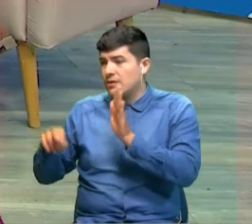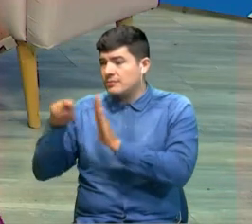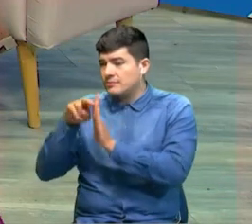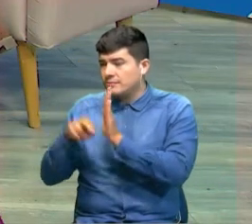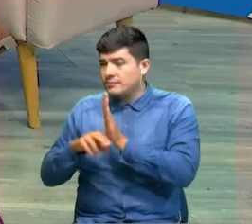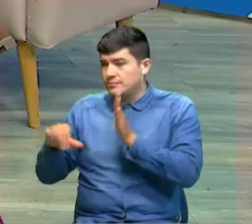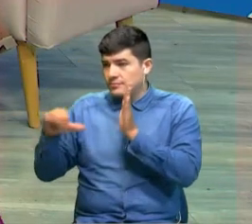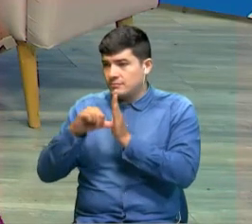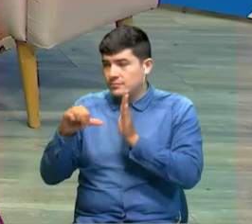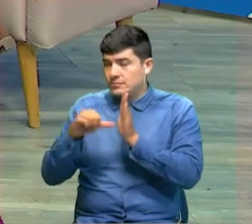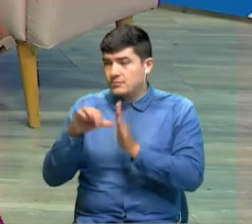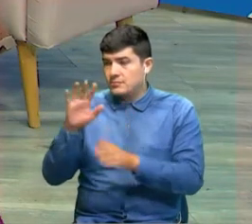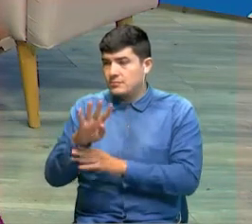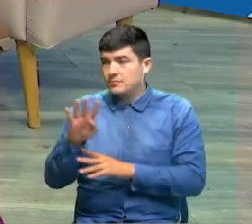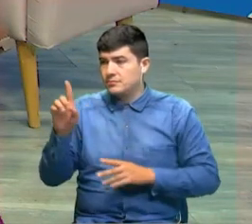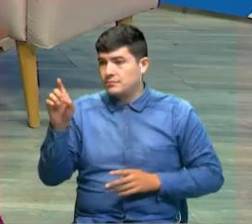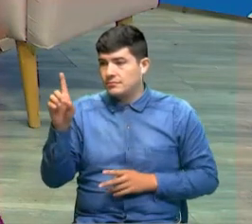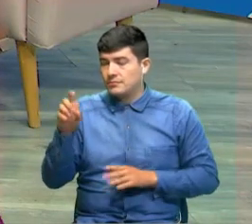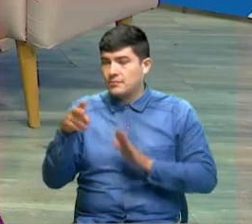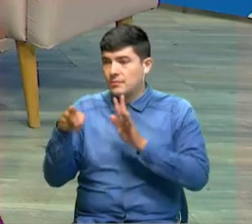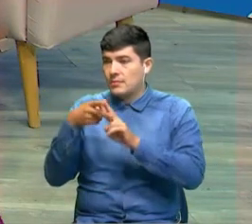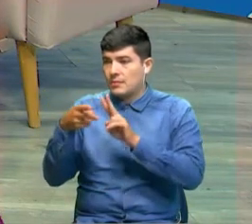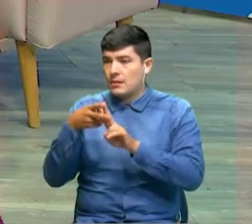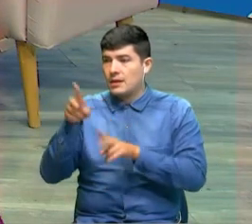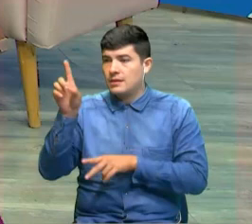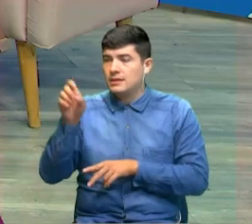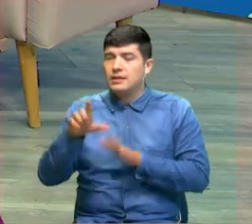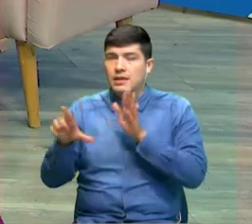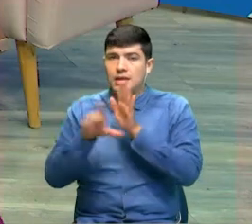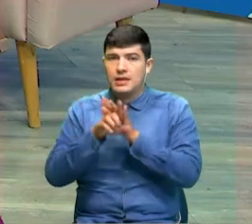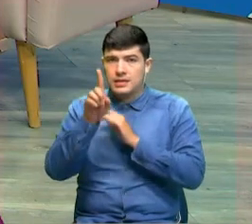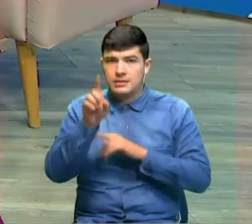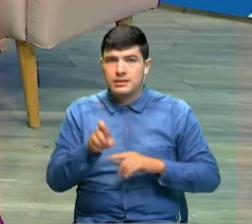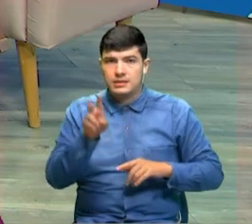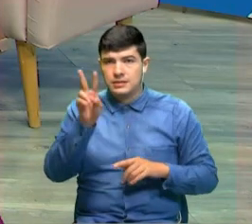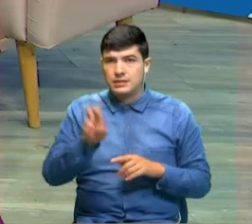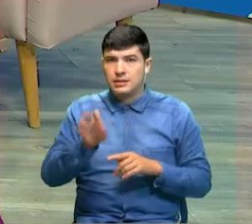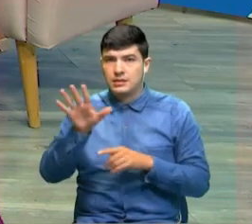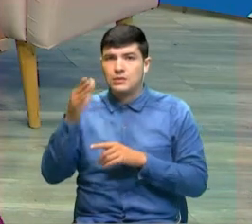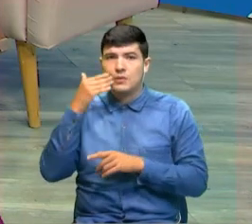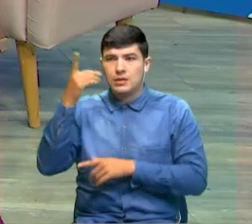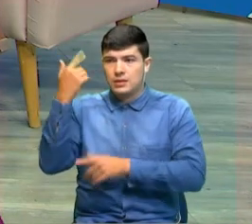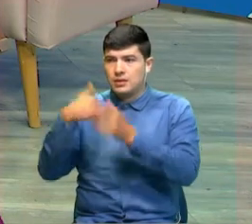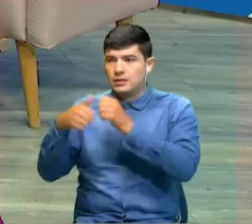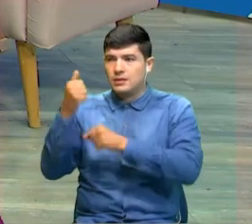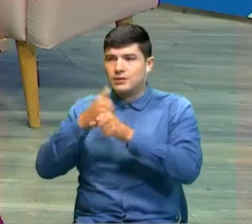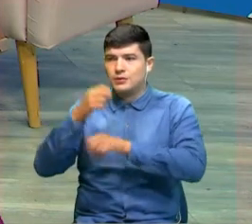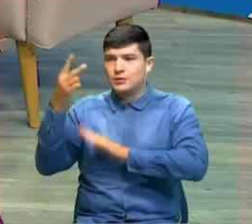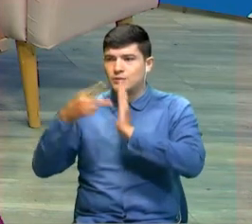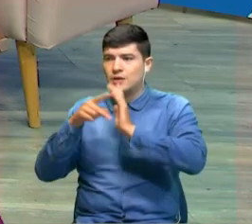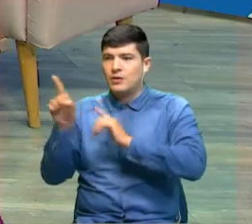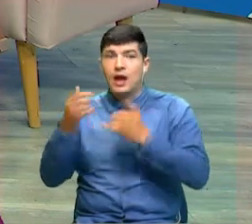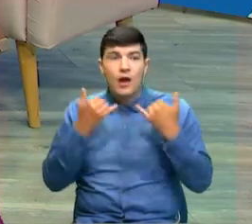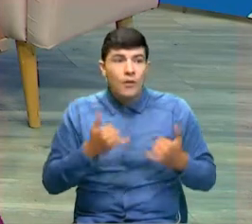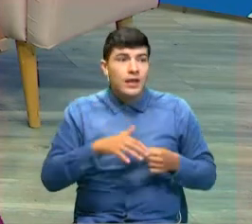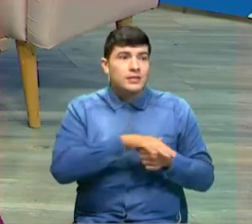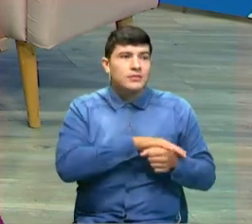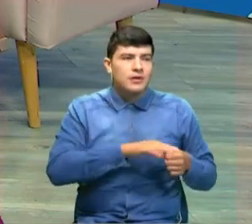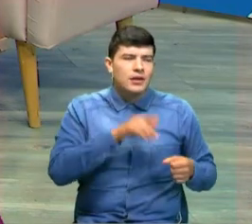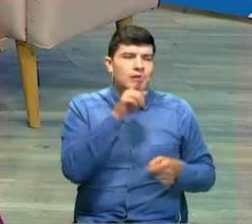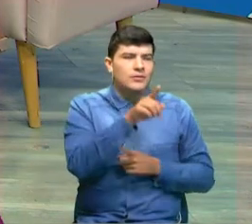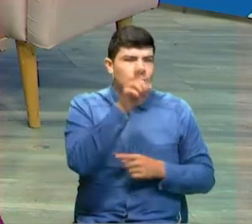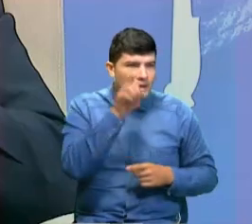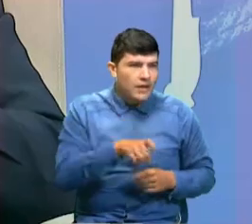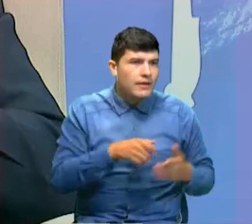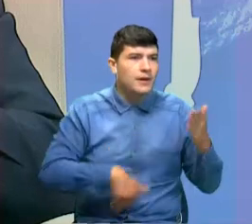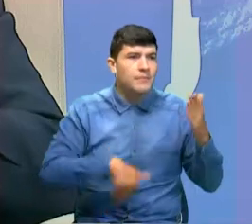del artículo 46, numeral 6 de la ley 675 del 2001. Entonces, a propósito de lo que estamos viviendo en este momento, pues tiene que